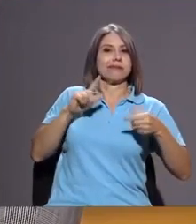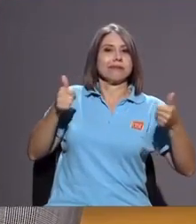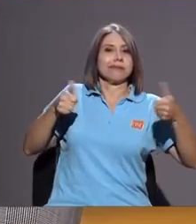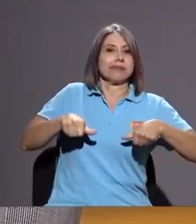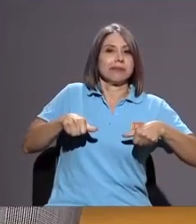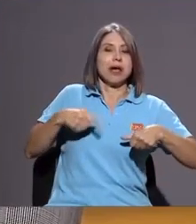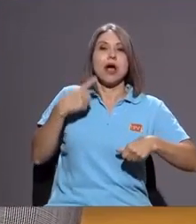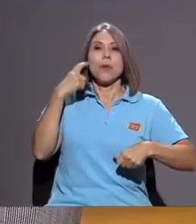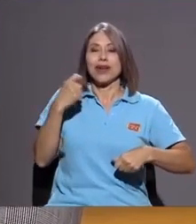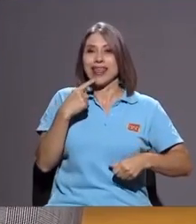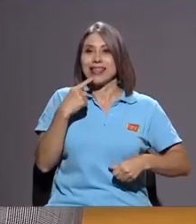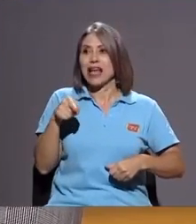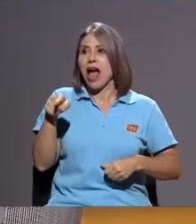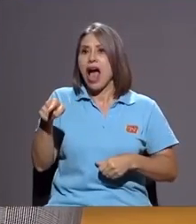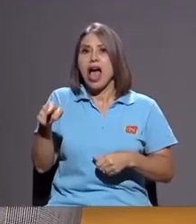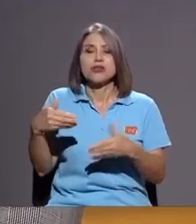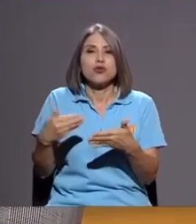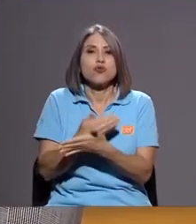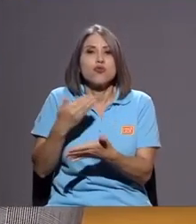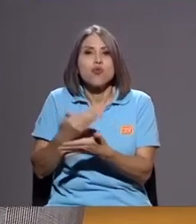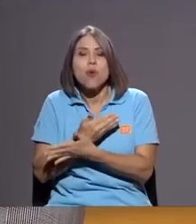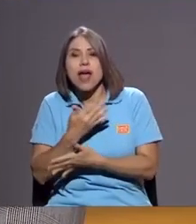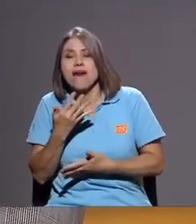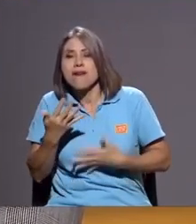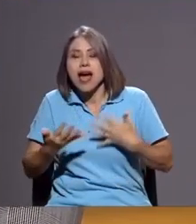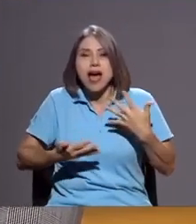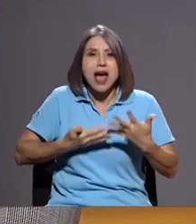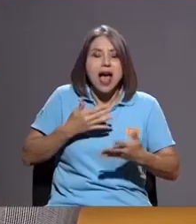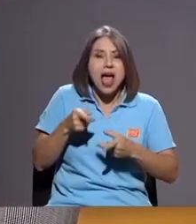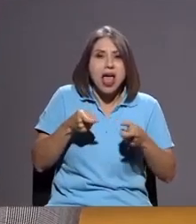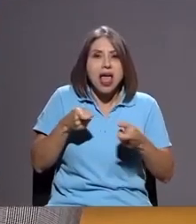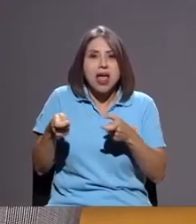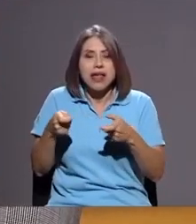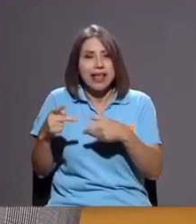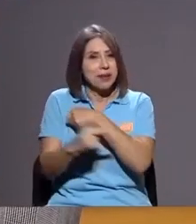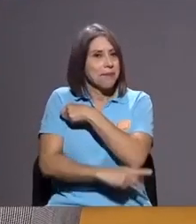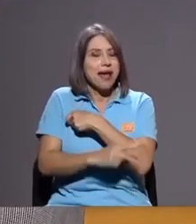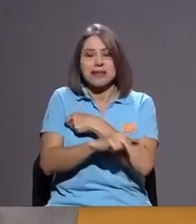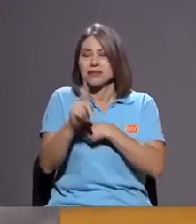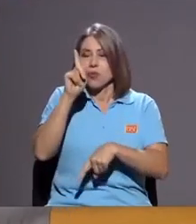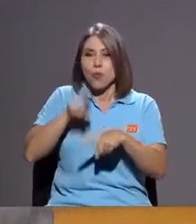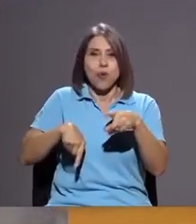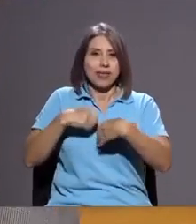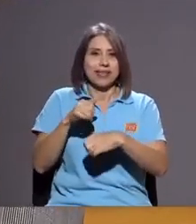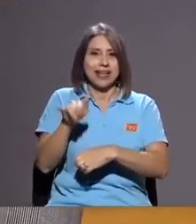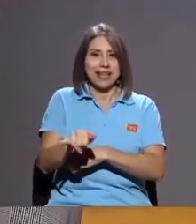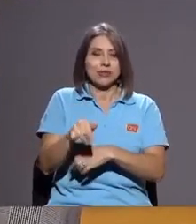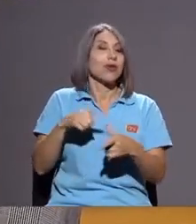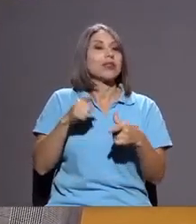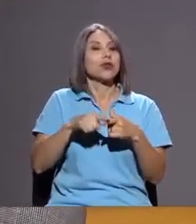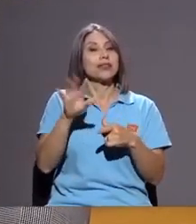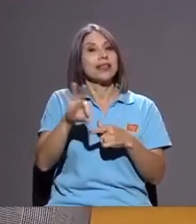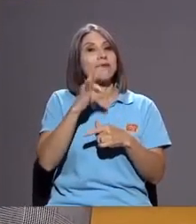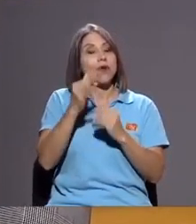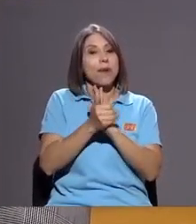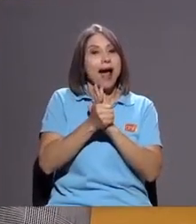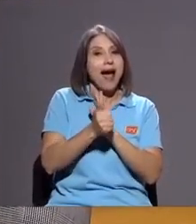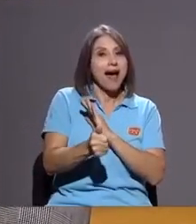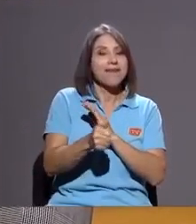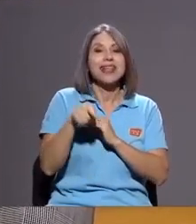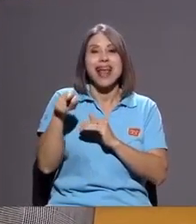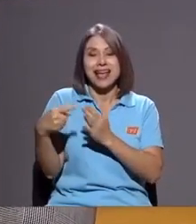creación de nueva burocracia y que el país no estaba para eso. Entonces, hábilmente, ahí se discutió